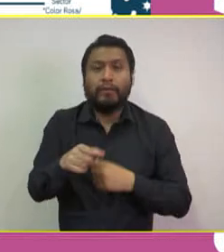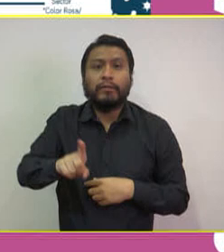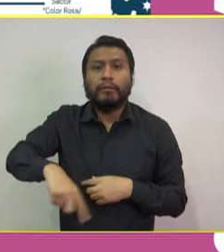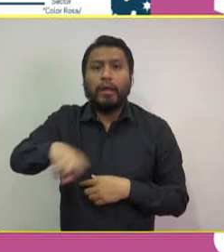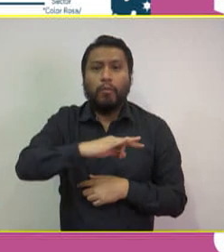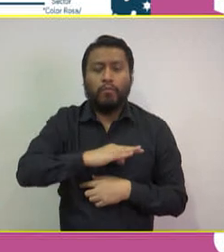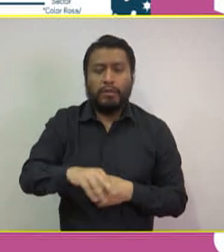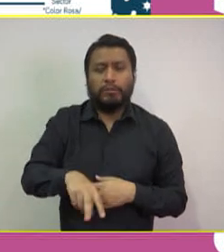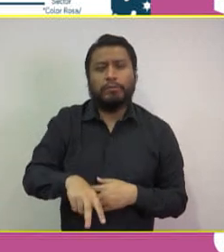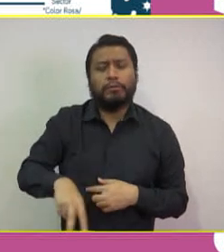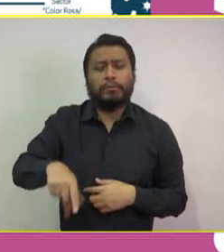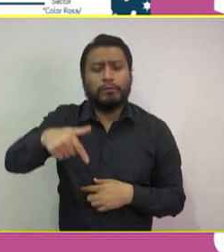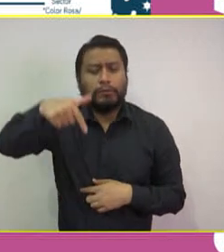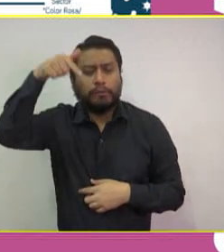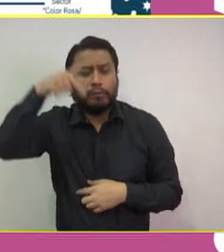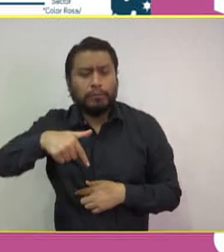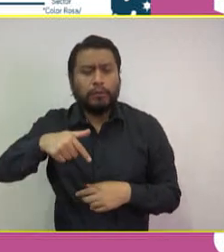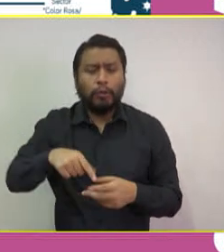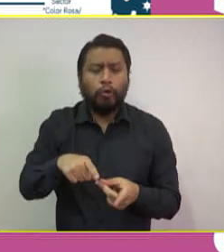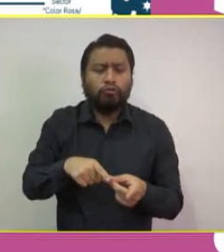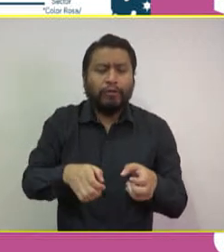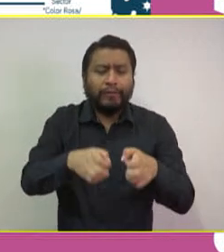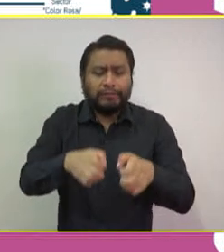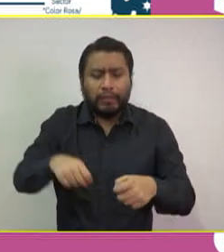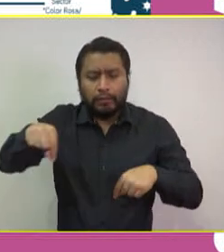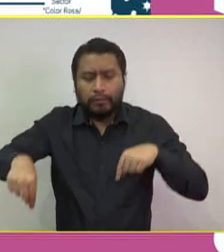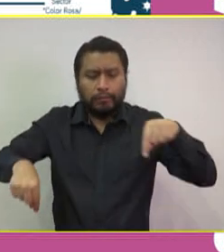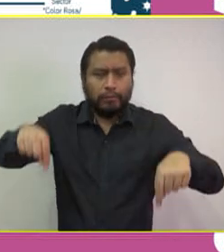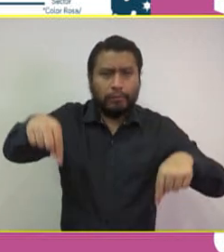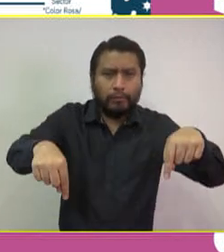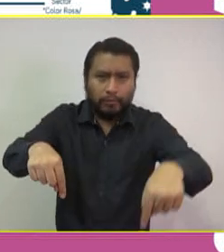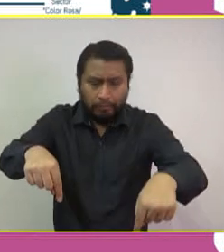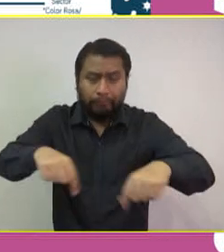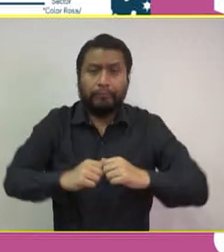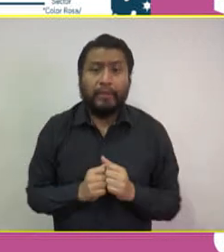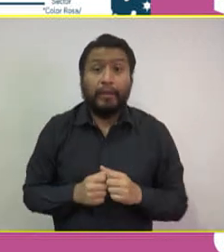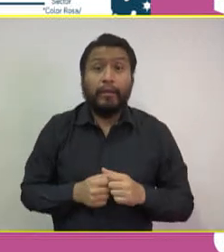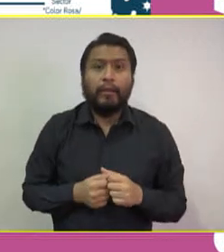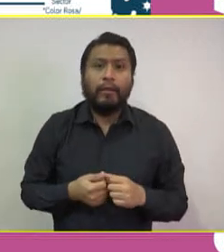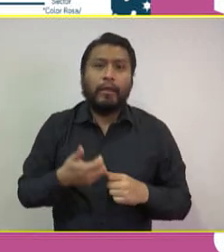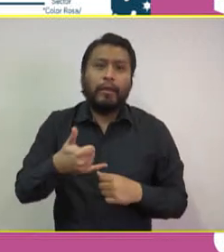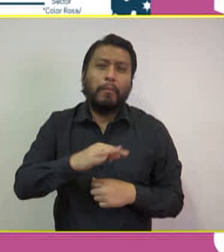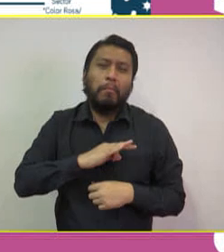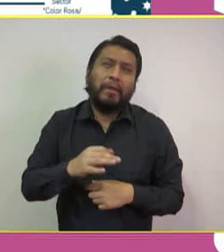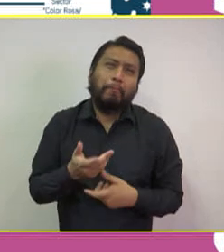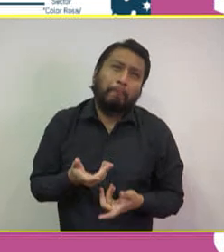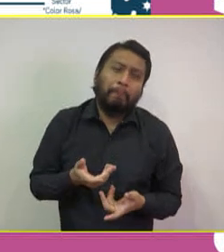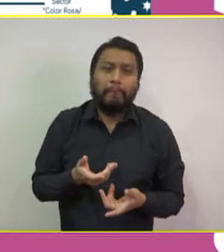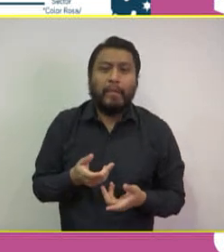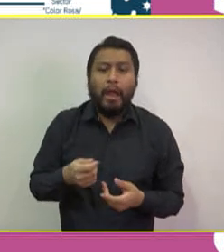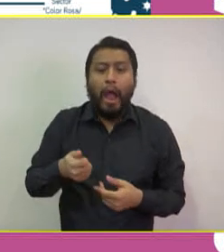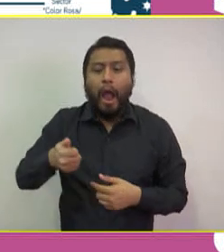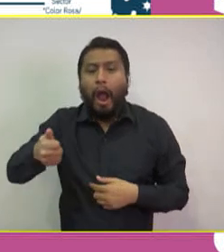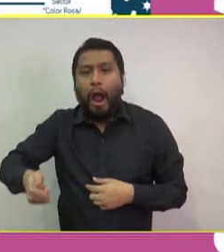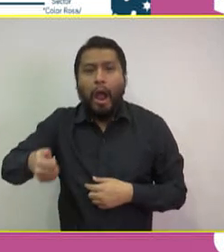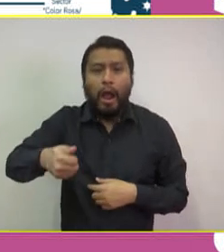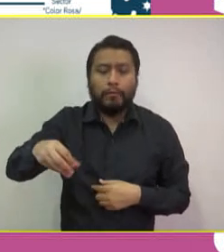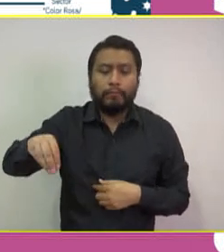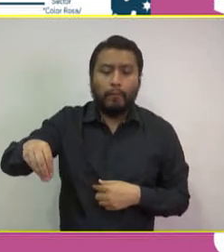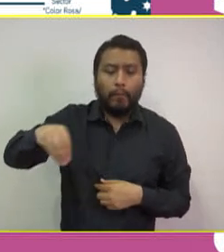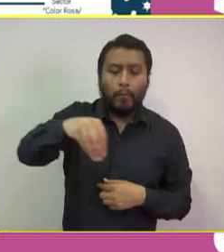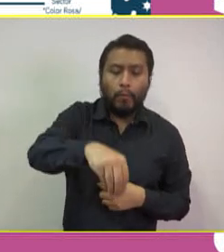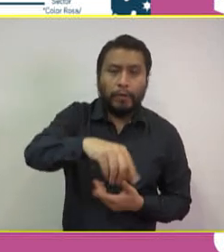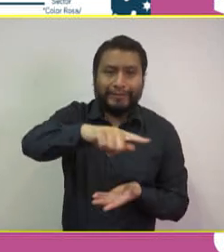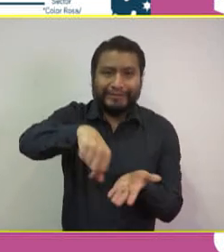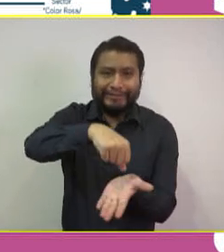qué parte del tablero va su lugar y se apuestan, digamos, por decirlo así, una por una. Se ponen en el centro